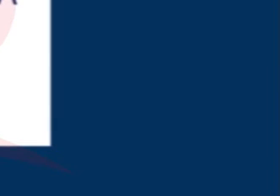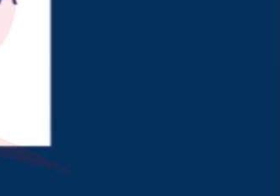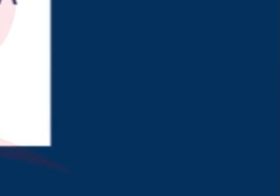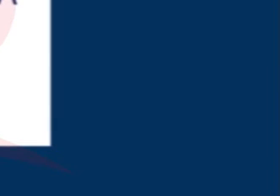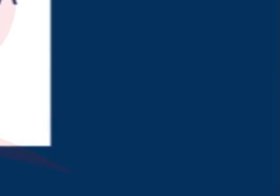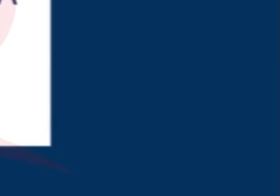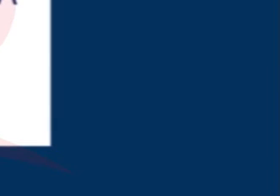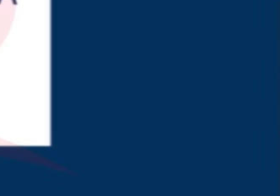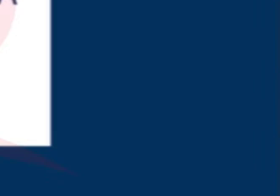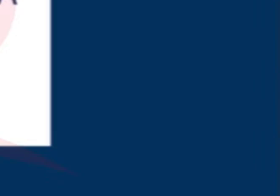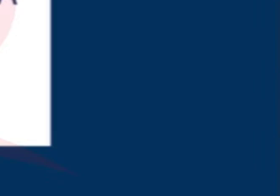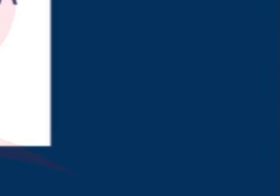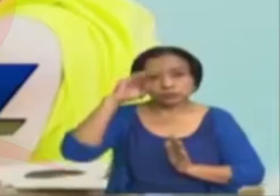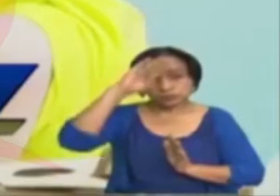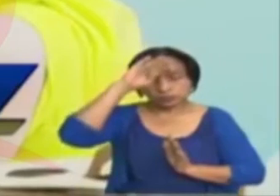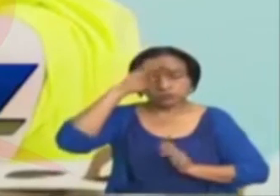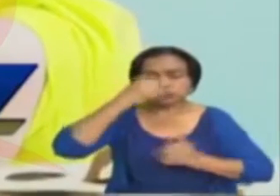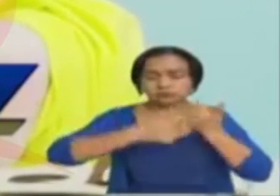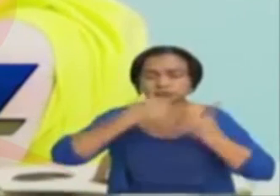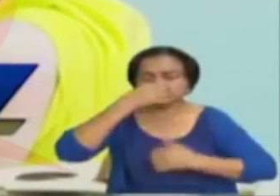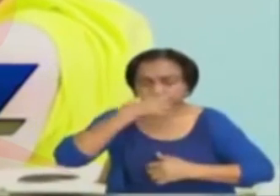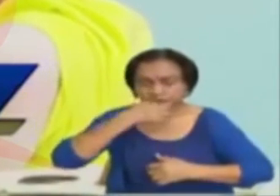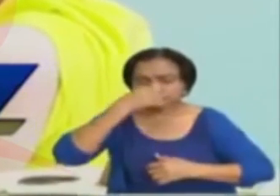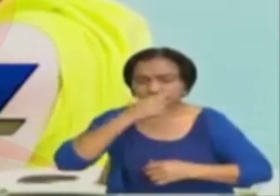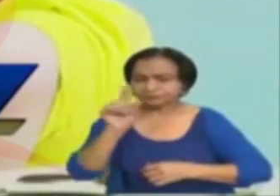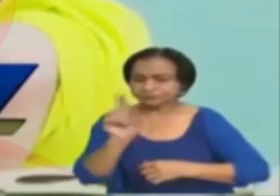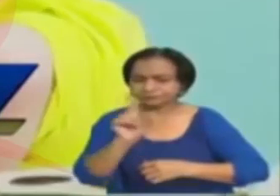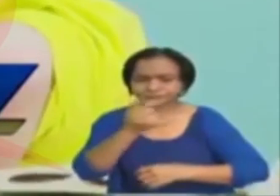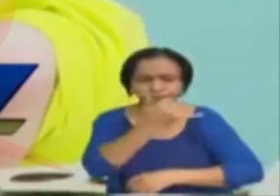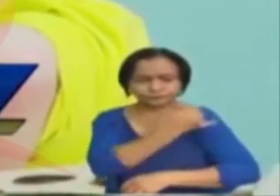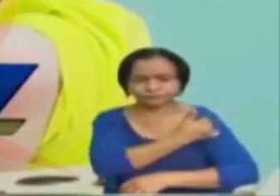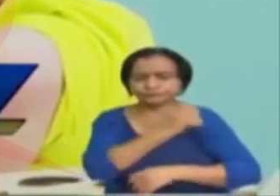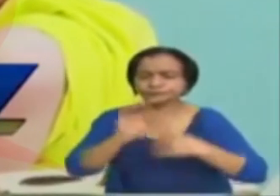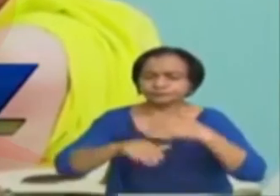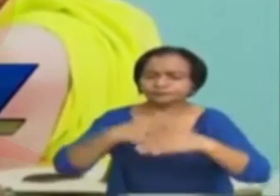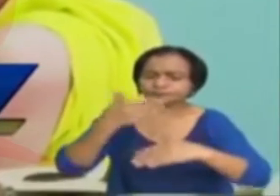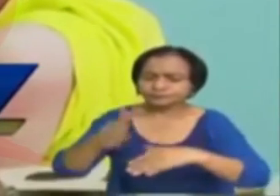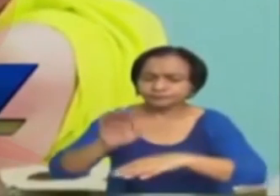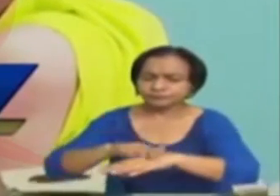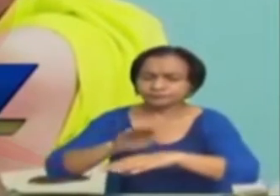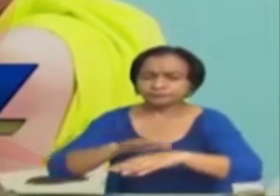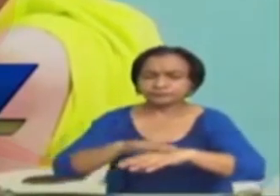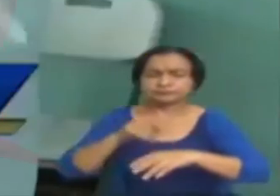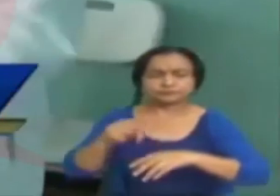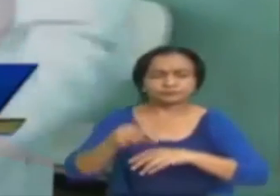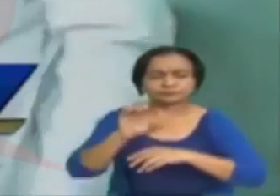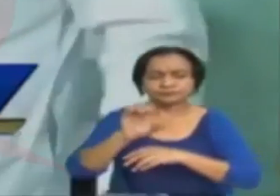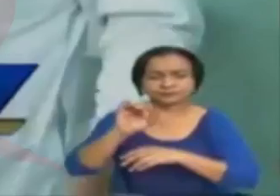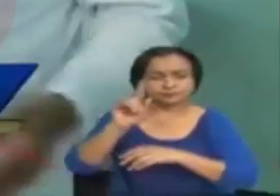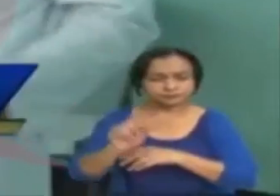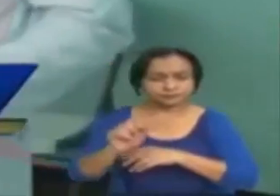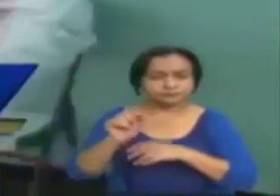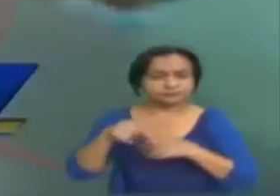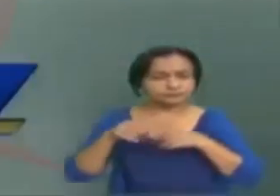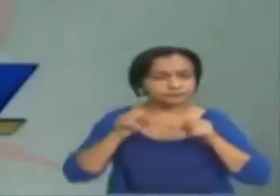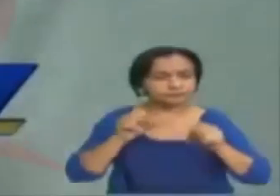en Nueva Segovia, Casa para Personas con Necesidades Especiales, primera dosis, en Macuelizo, Nueva Segovia, a la